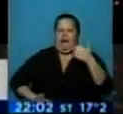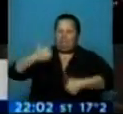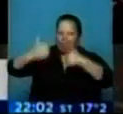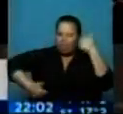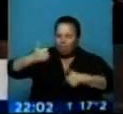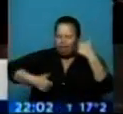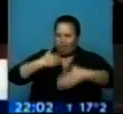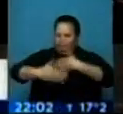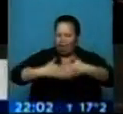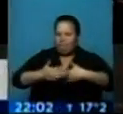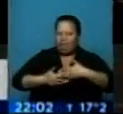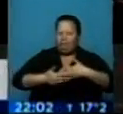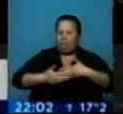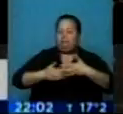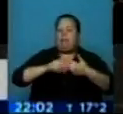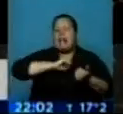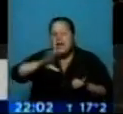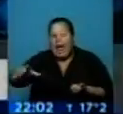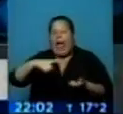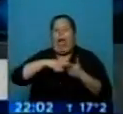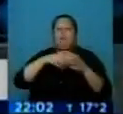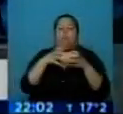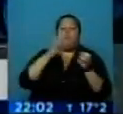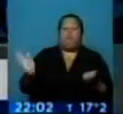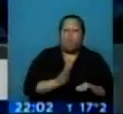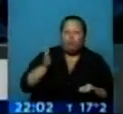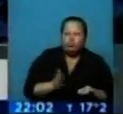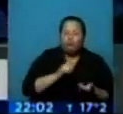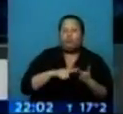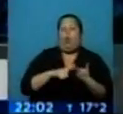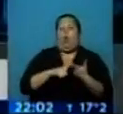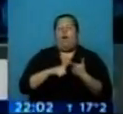competitividad al campo, a todos los sectores productivos,